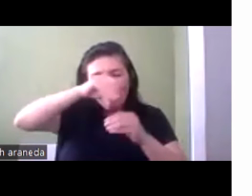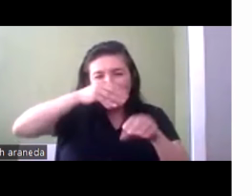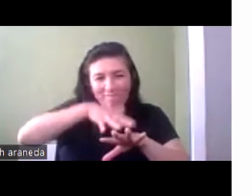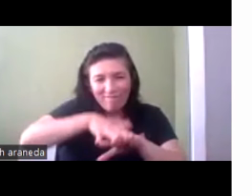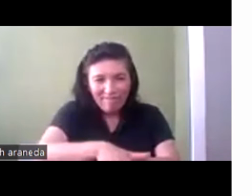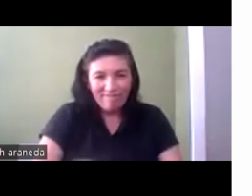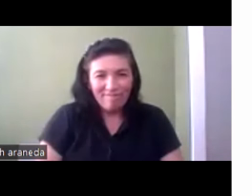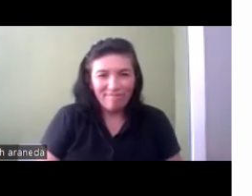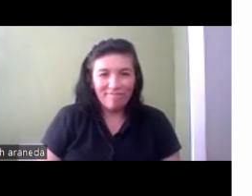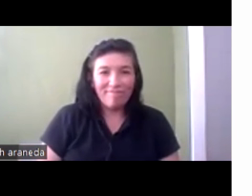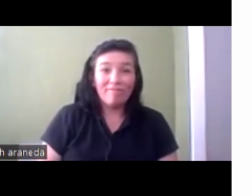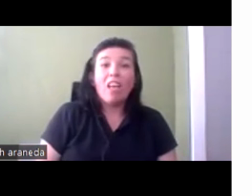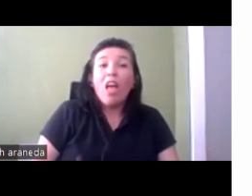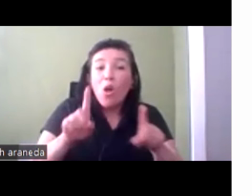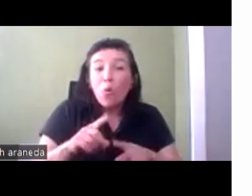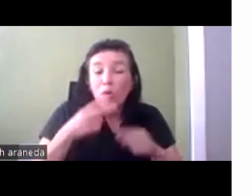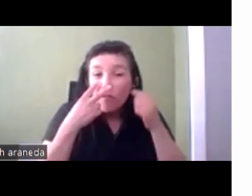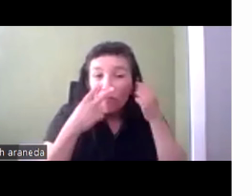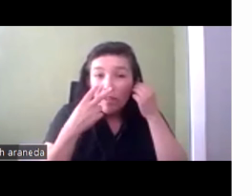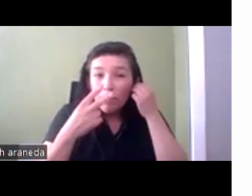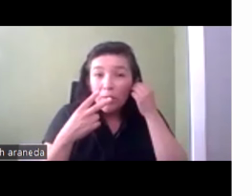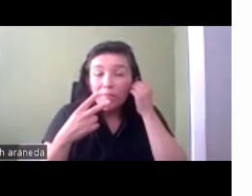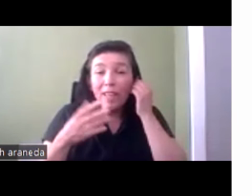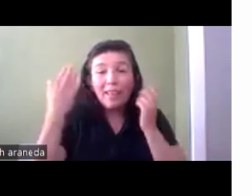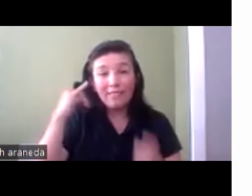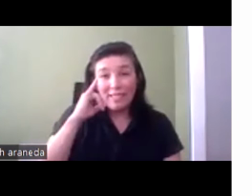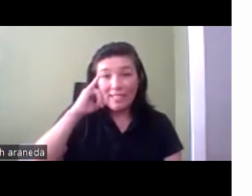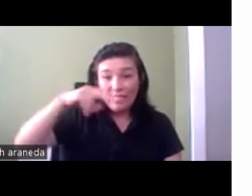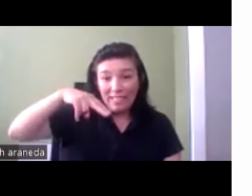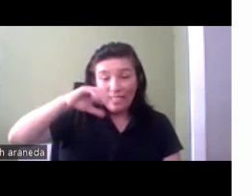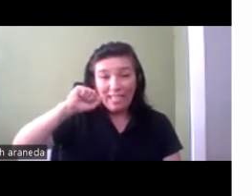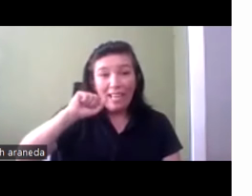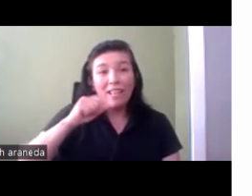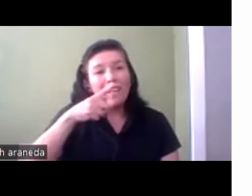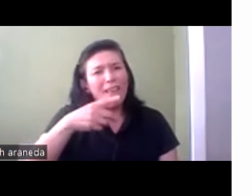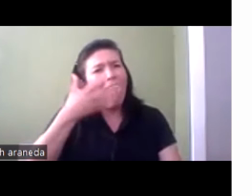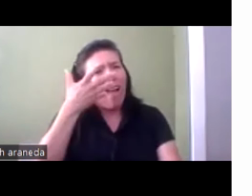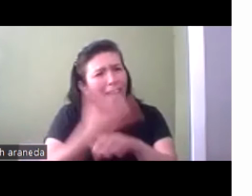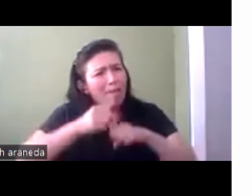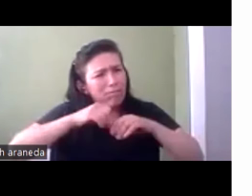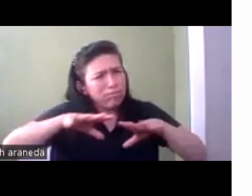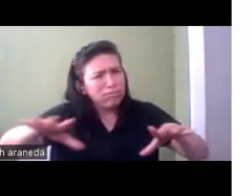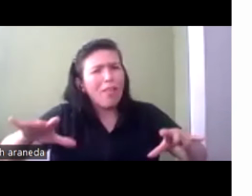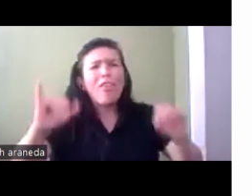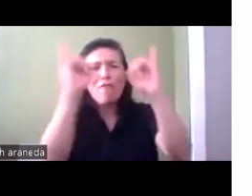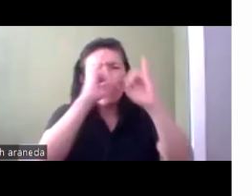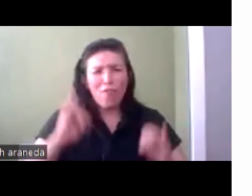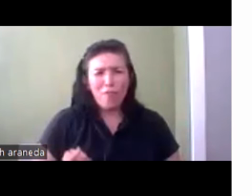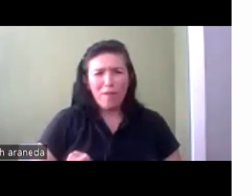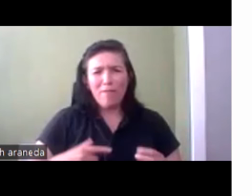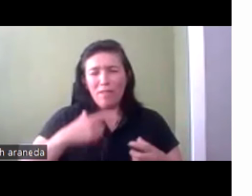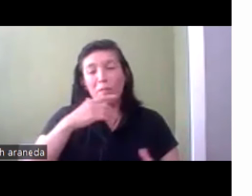Bueno, y acá un paso, acá durante la fase incaica proliferan las representaciones figurativas,